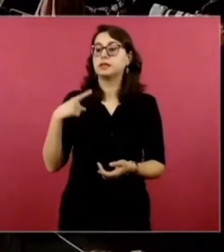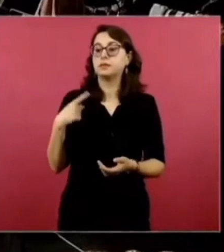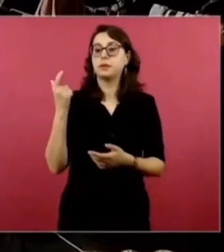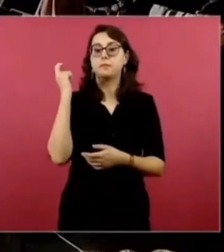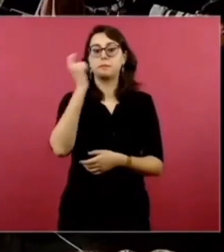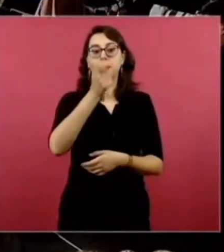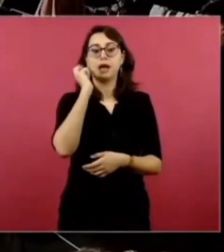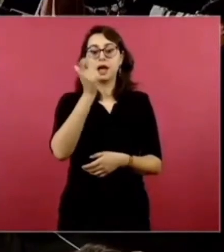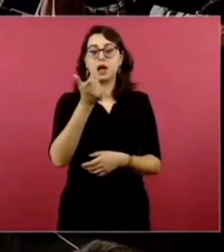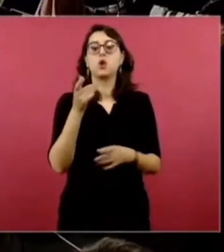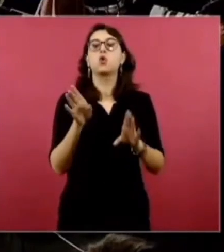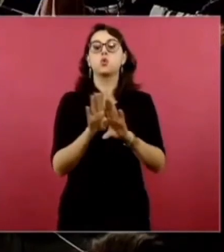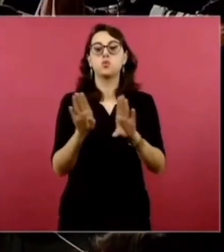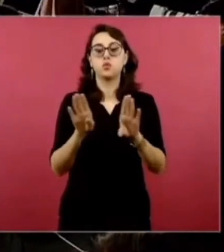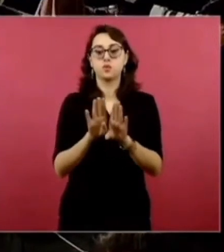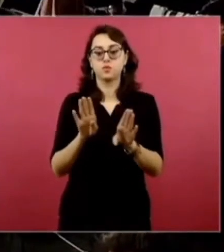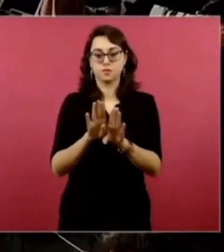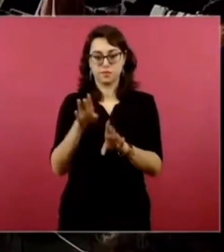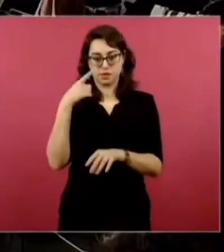miren,